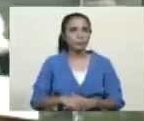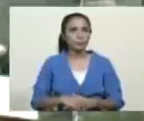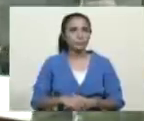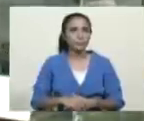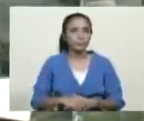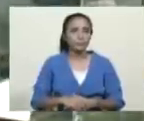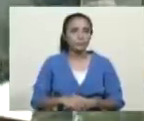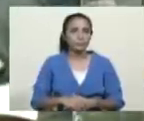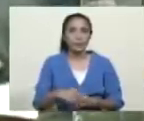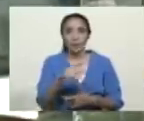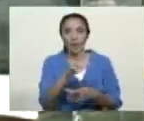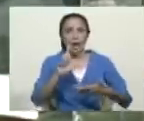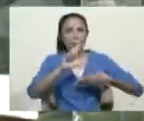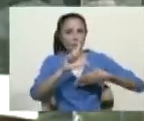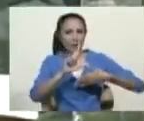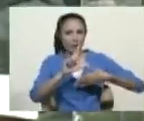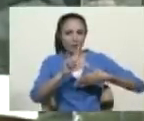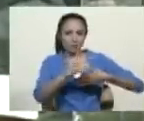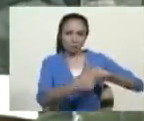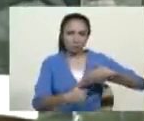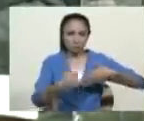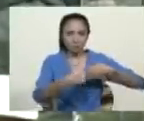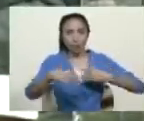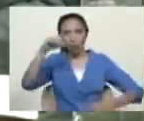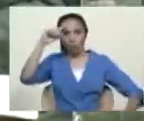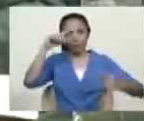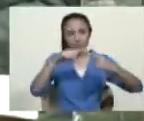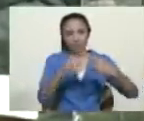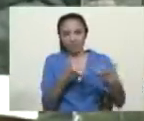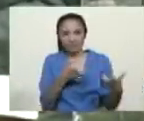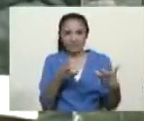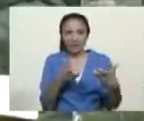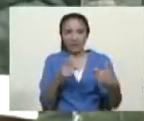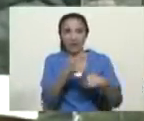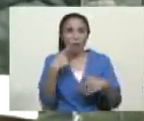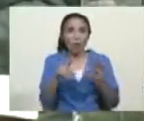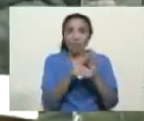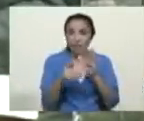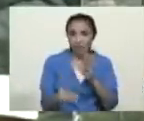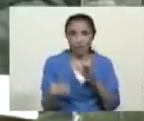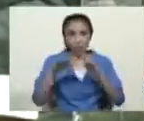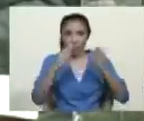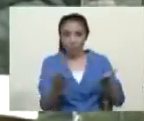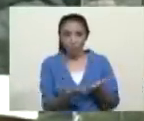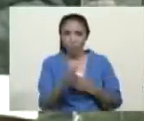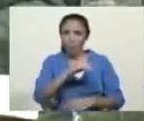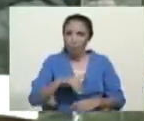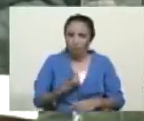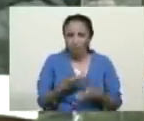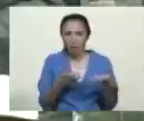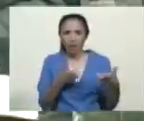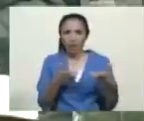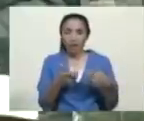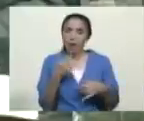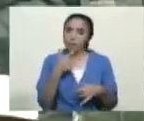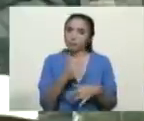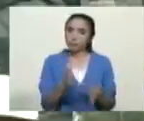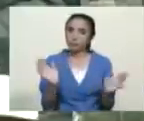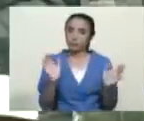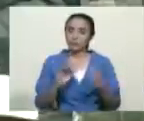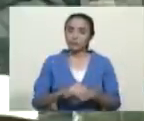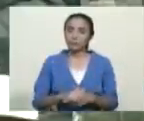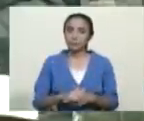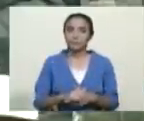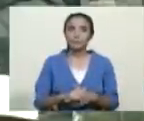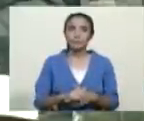América cree en la guerra como un instrumento y un derecho que se debe ejercer en todo el mundo. Hay